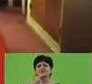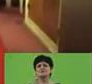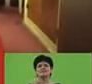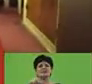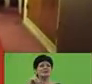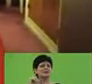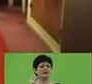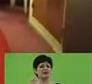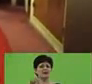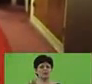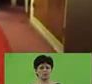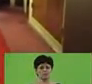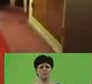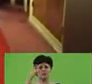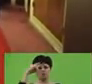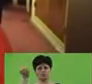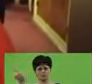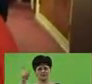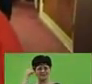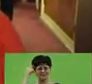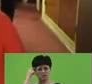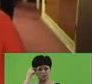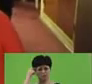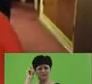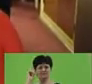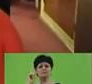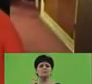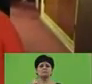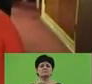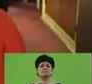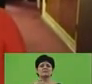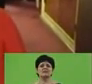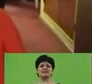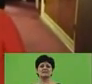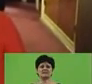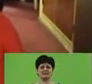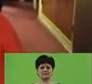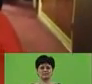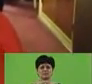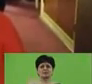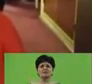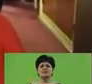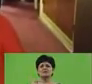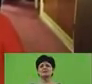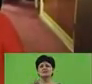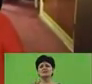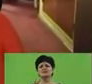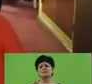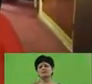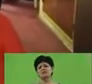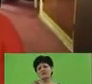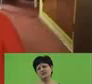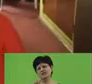Uruguay, soy psicóloga clínica, sexóloga y, bueno, lo que hace mucho tiempo nos dedicamos con otras